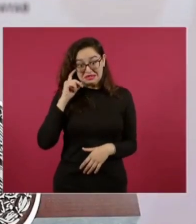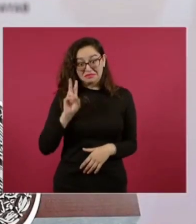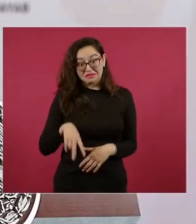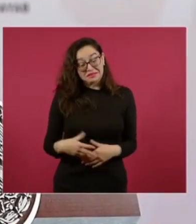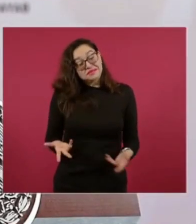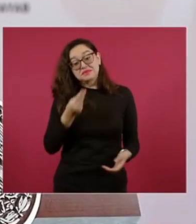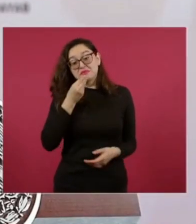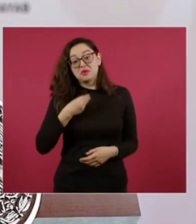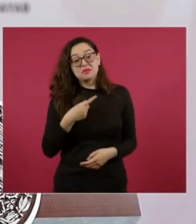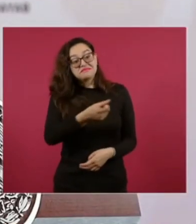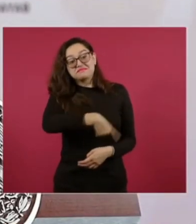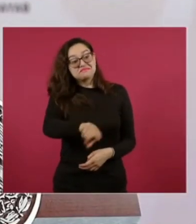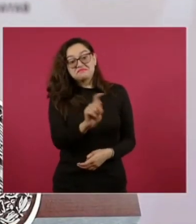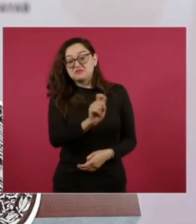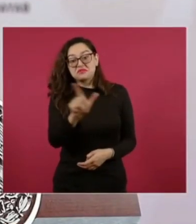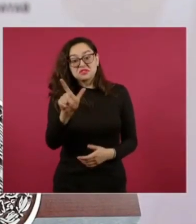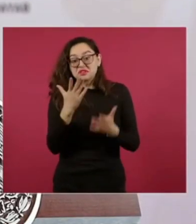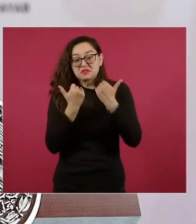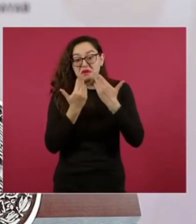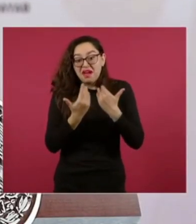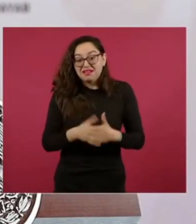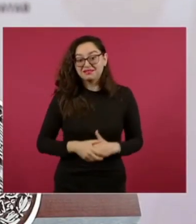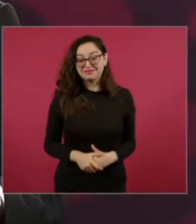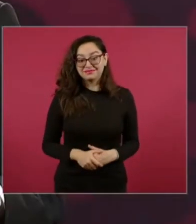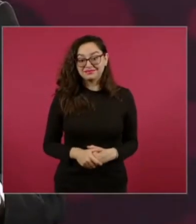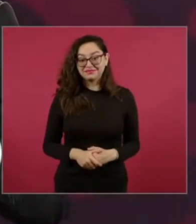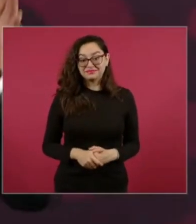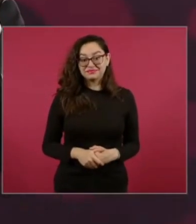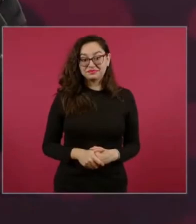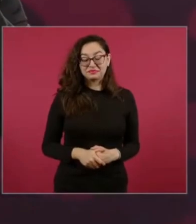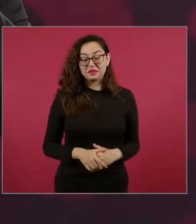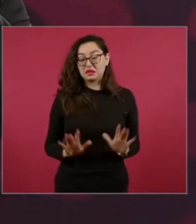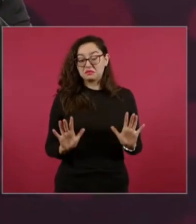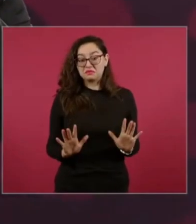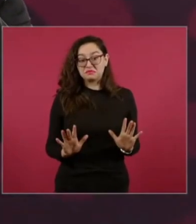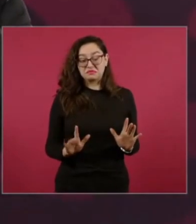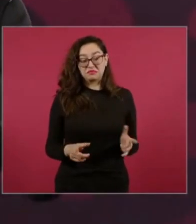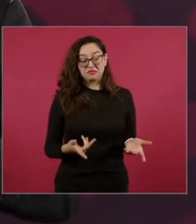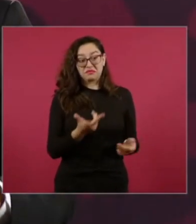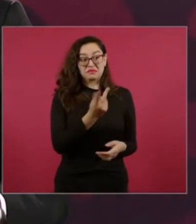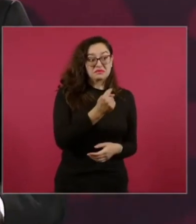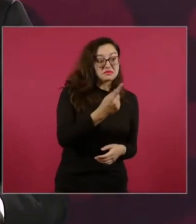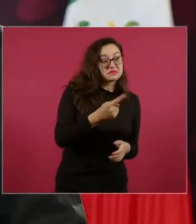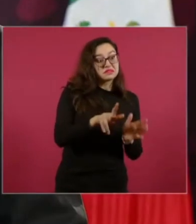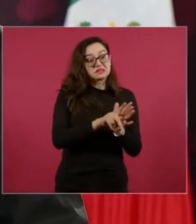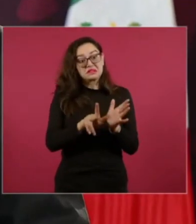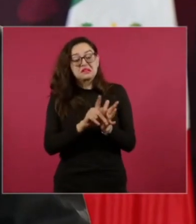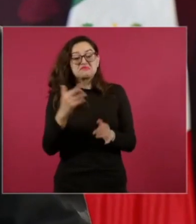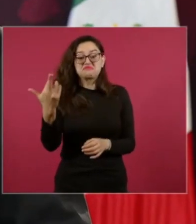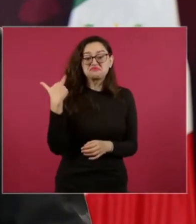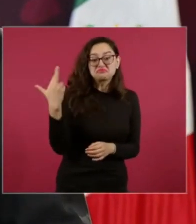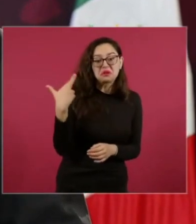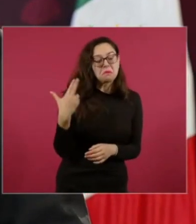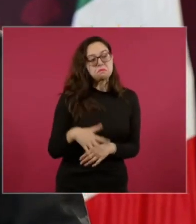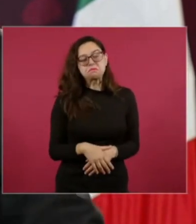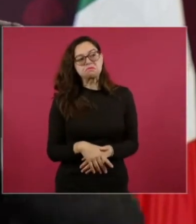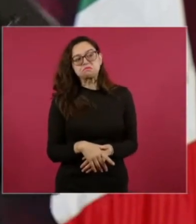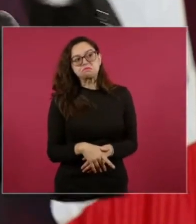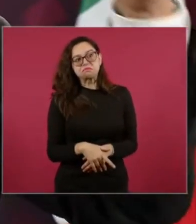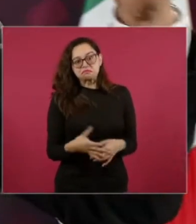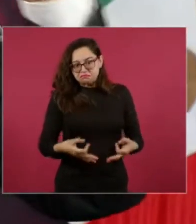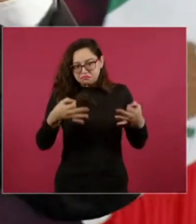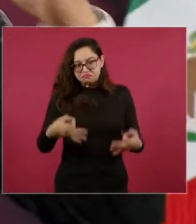inventó también, o ese rescate, Salinas de Gortari, y Ernesto Zedillo la aplicó